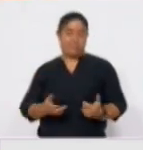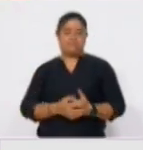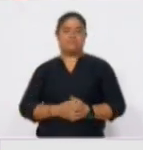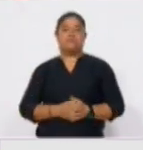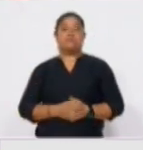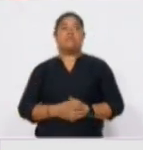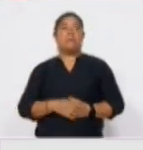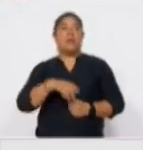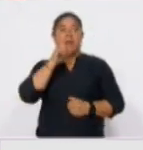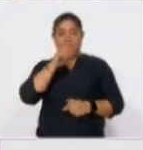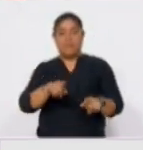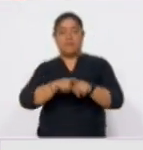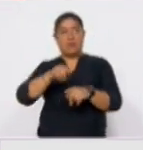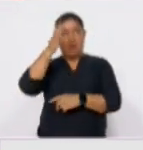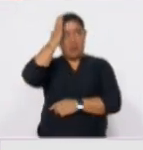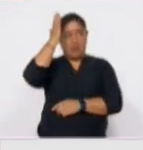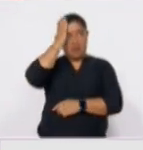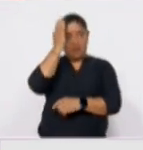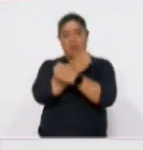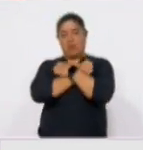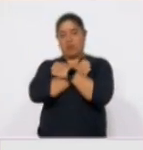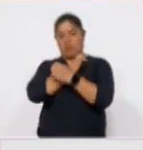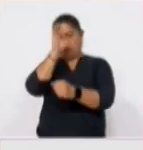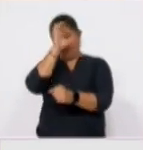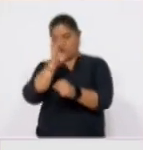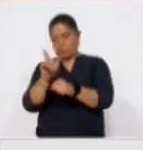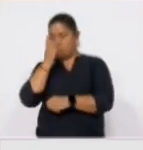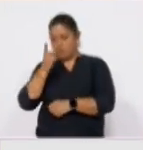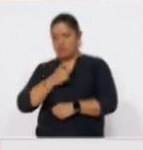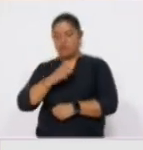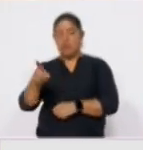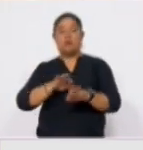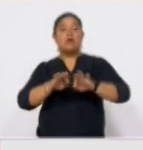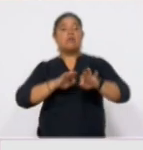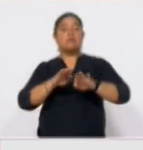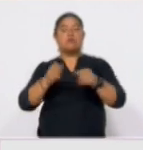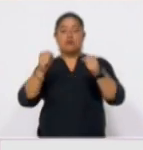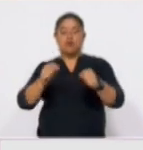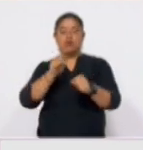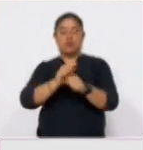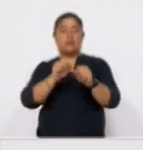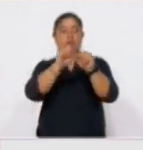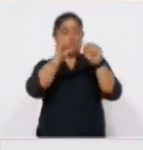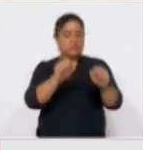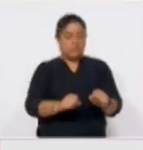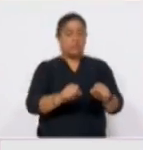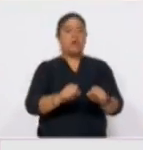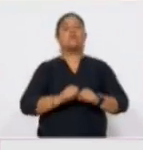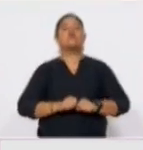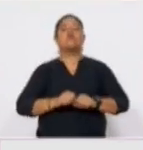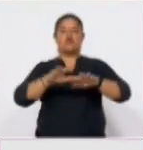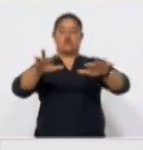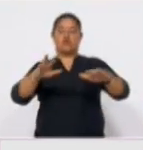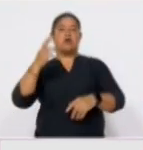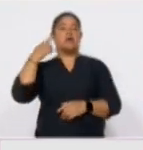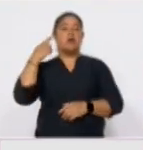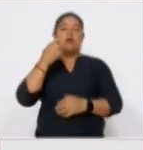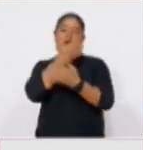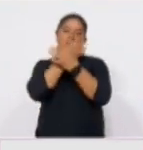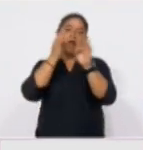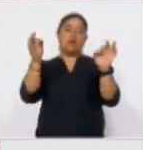Asimismo, autoridades educativas y culturales destacaron la función social del sistema público de radiodifusión del Estado,